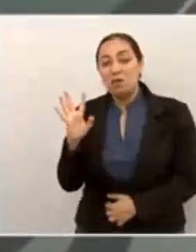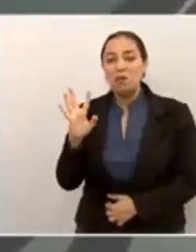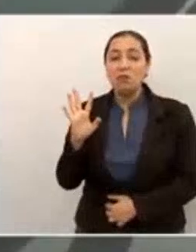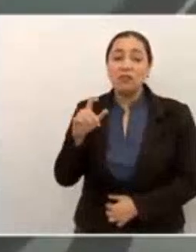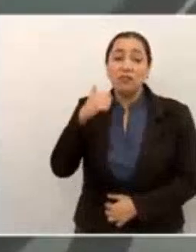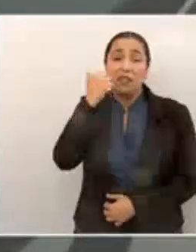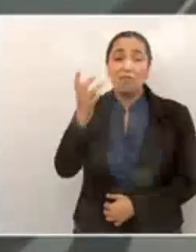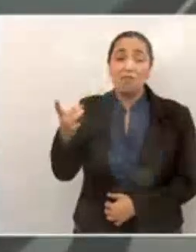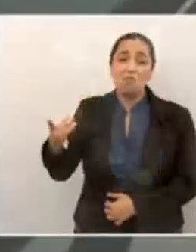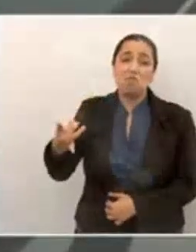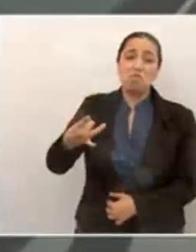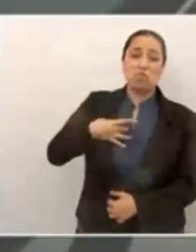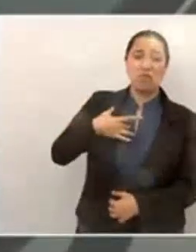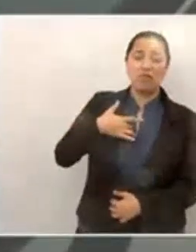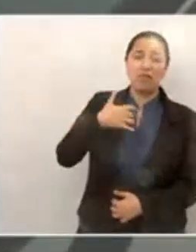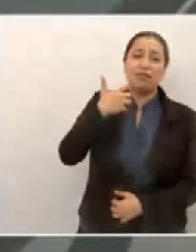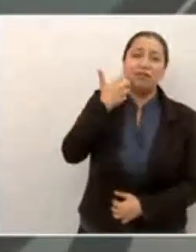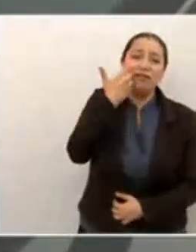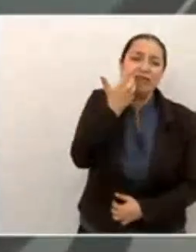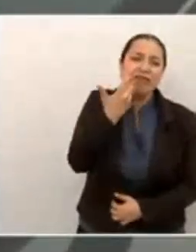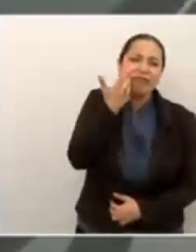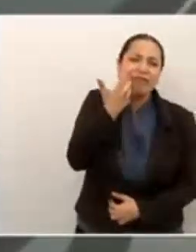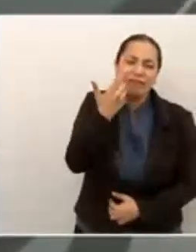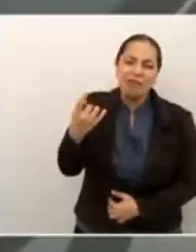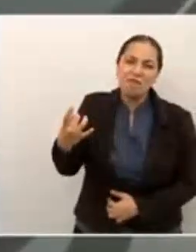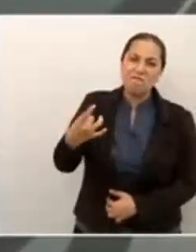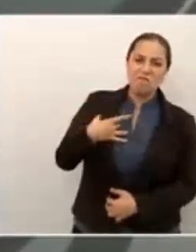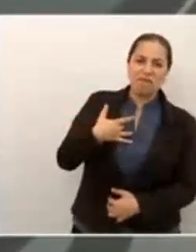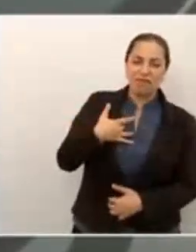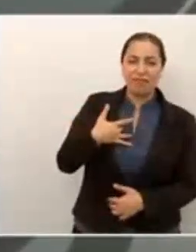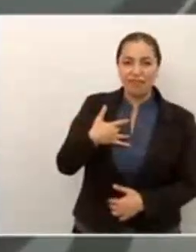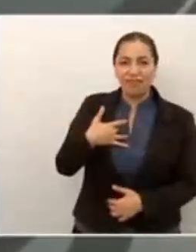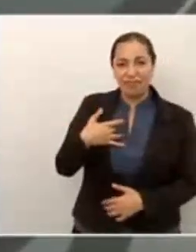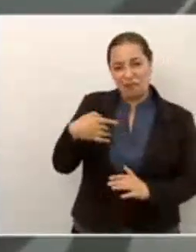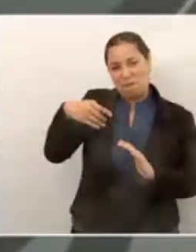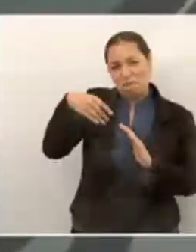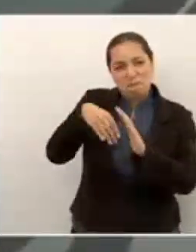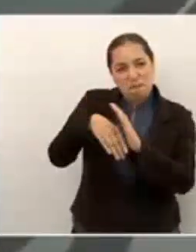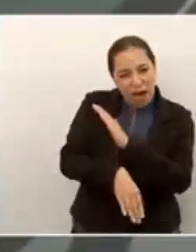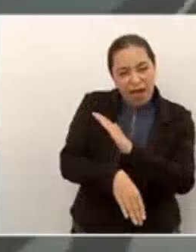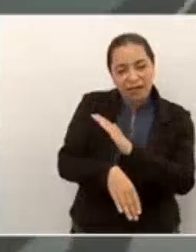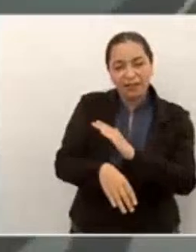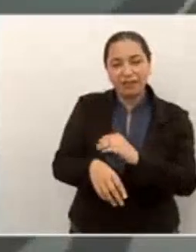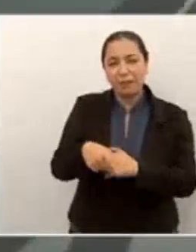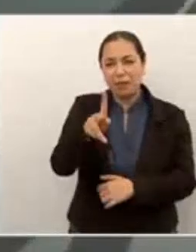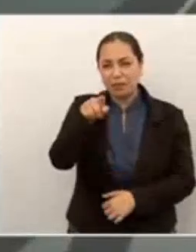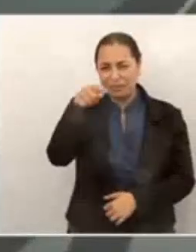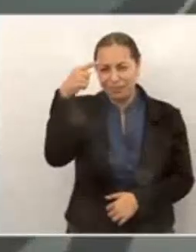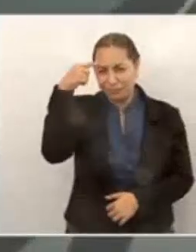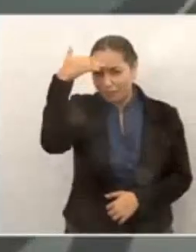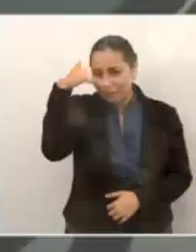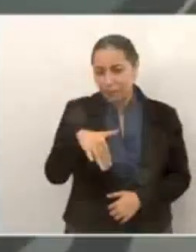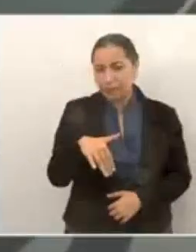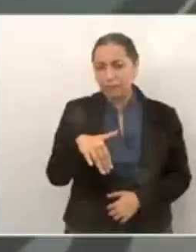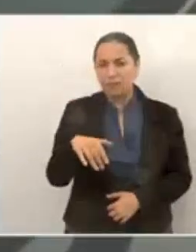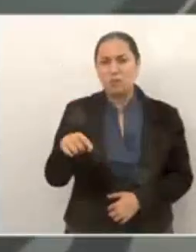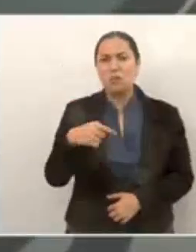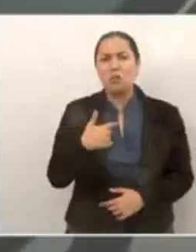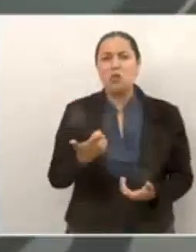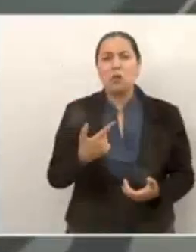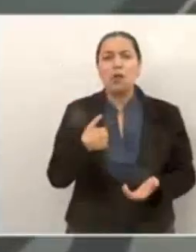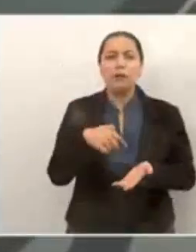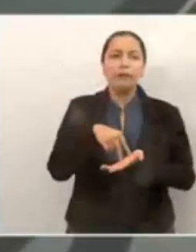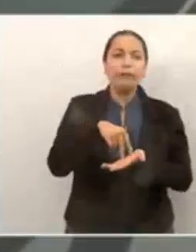vencernos, que quisieran que fracasáramos, pero ¿saben? Ni nos quebramos ni